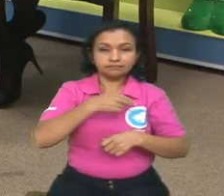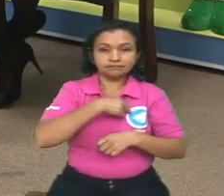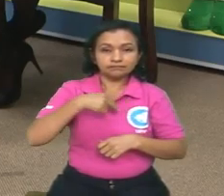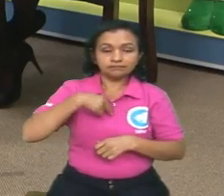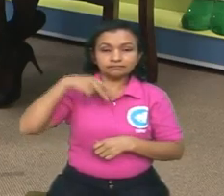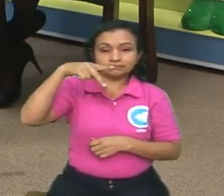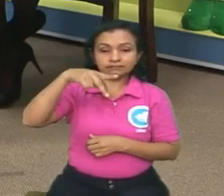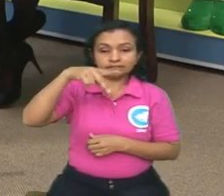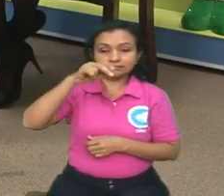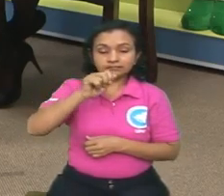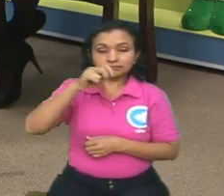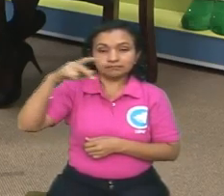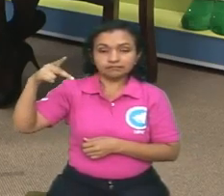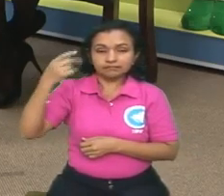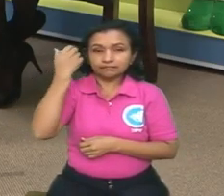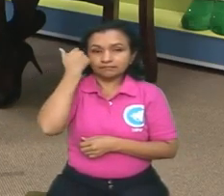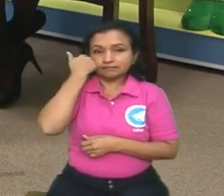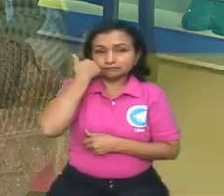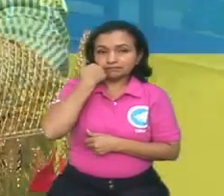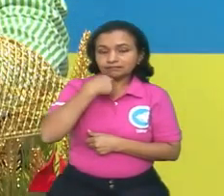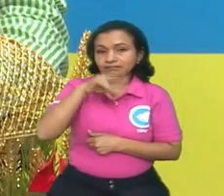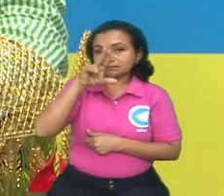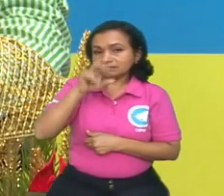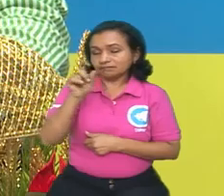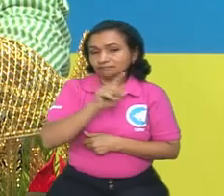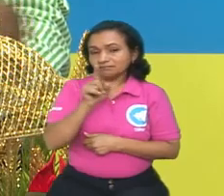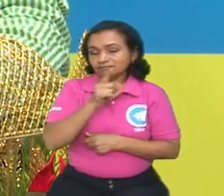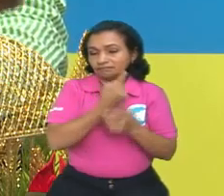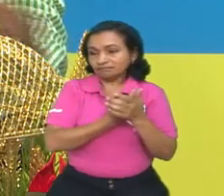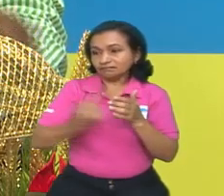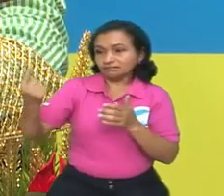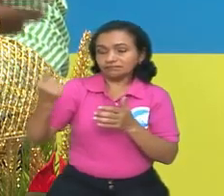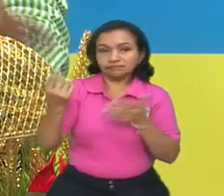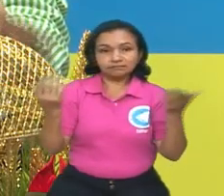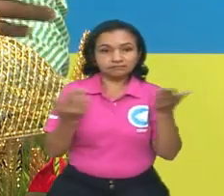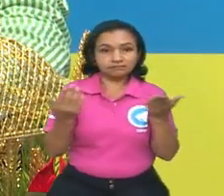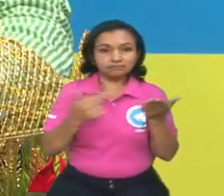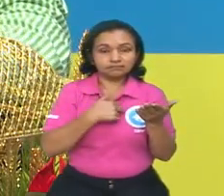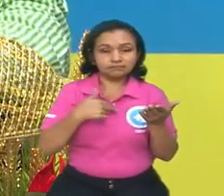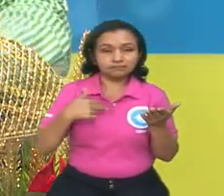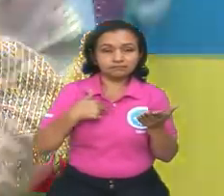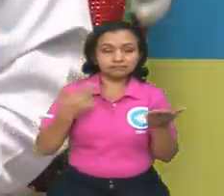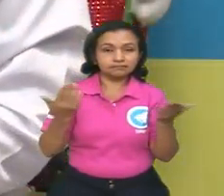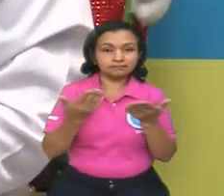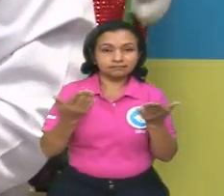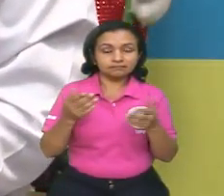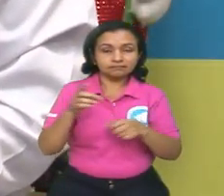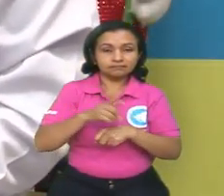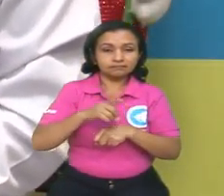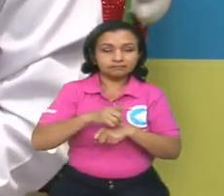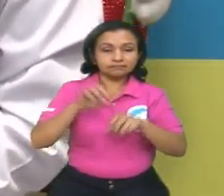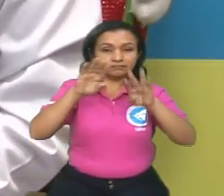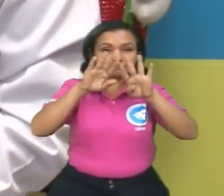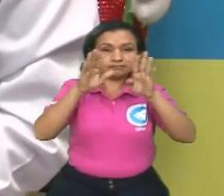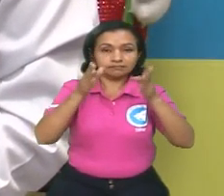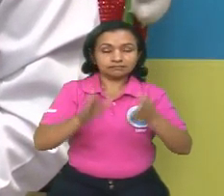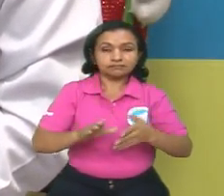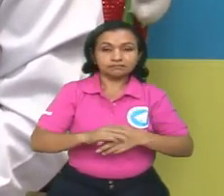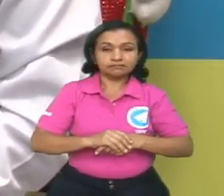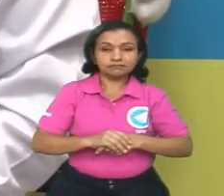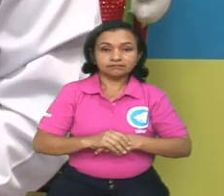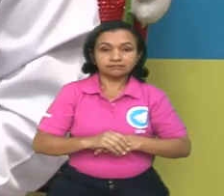PAP, le hace vergüenza y decide no y se retira. ¿Cómo lidiar con ese caso? ¿Cómo bueno, lidian ustedes con eso? Eso puede suceder,